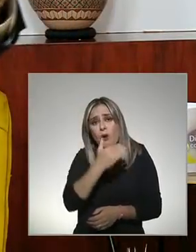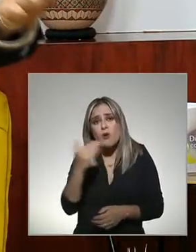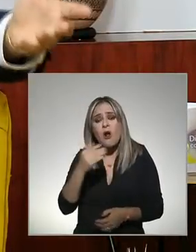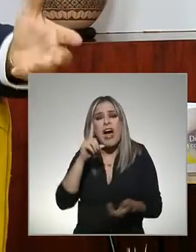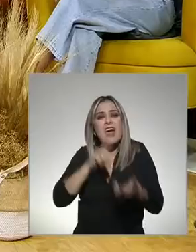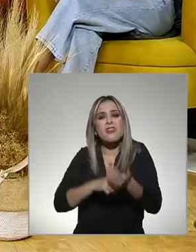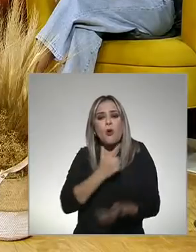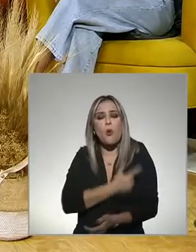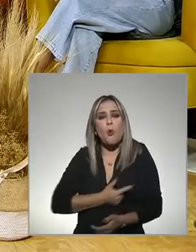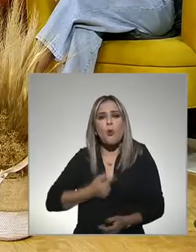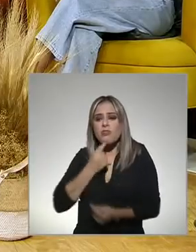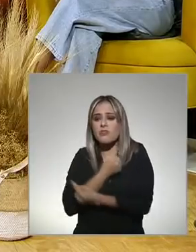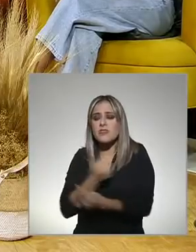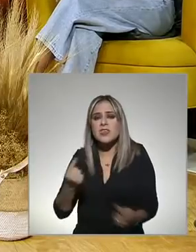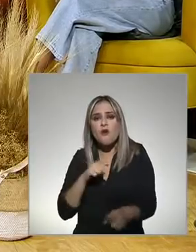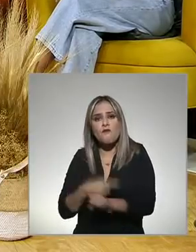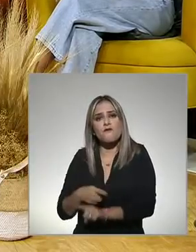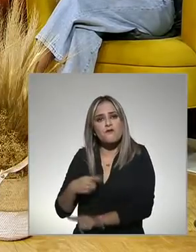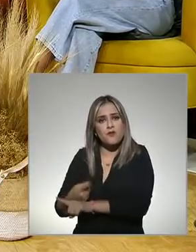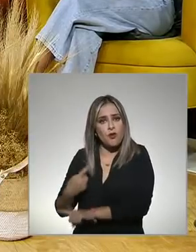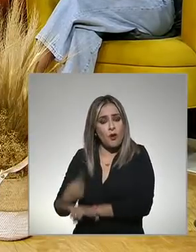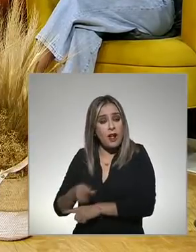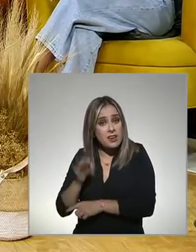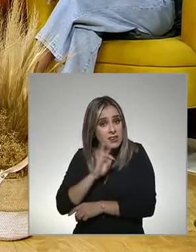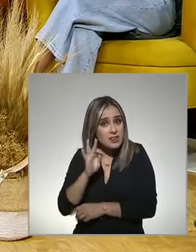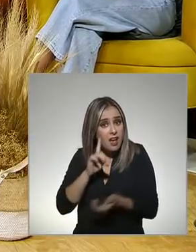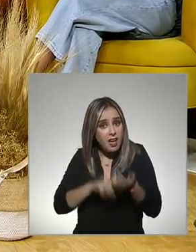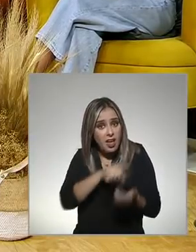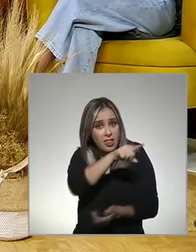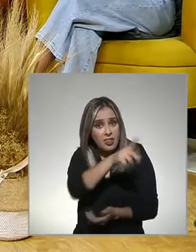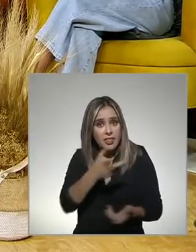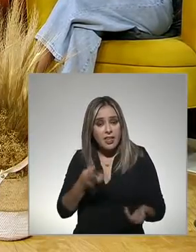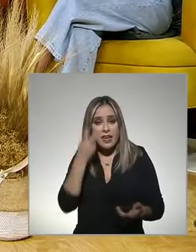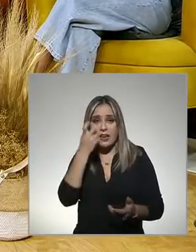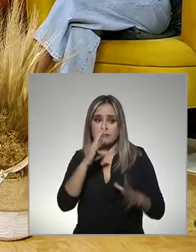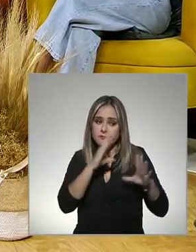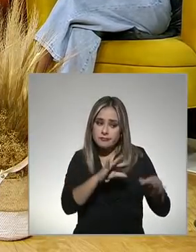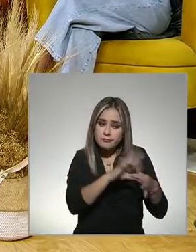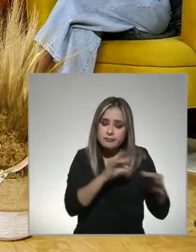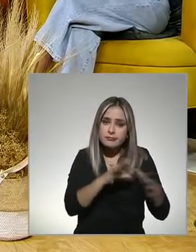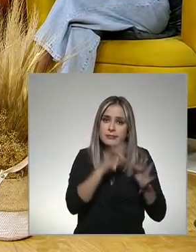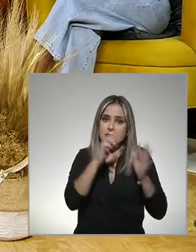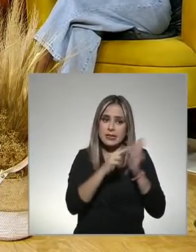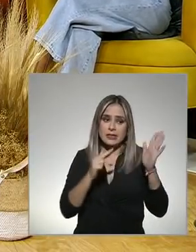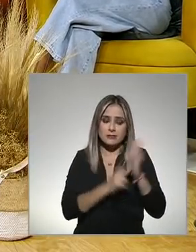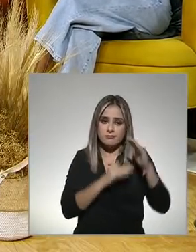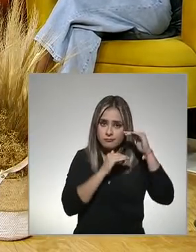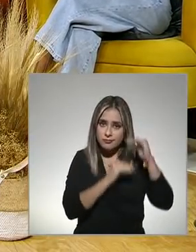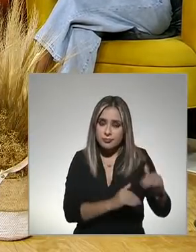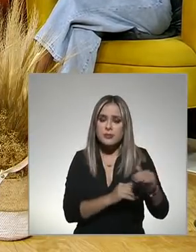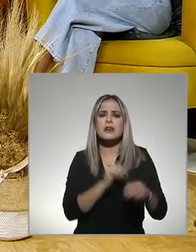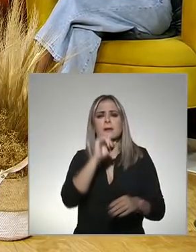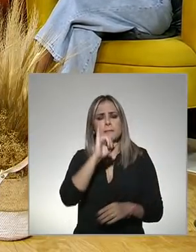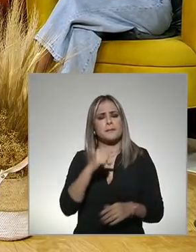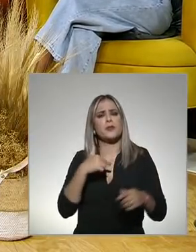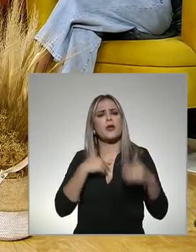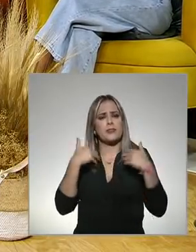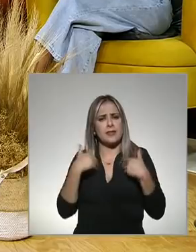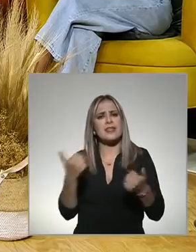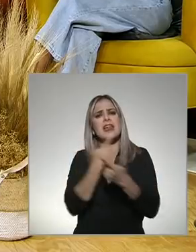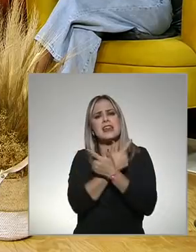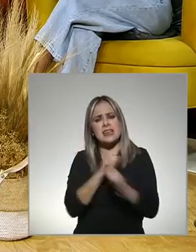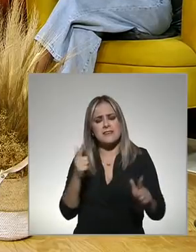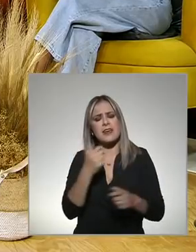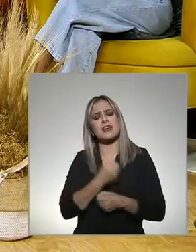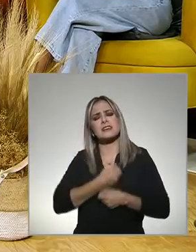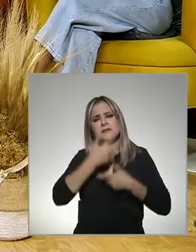pedófilo, de verdad. Entonces, el universo es tan abierto y entiendo la cuestión de la libertad de expresión y de